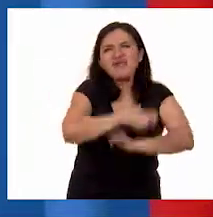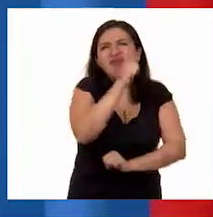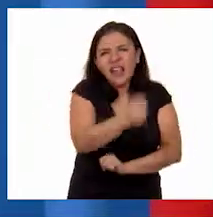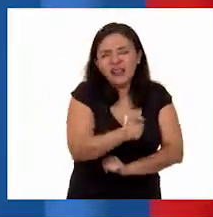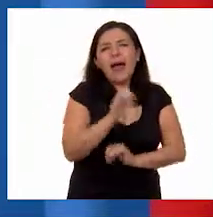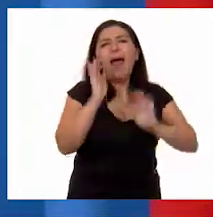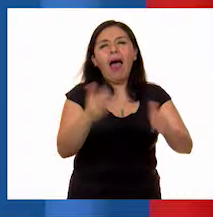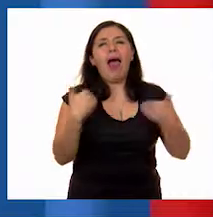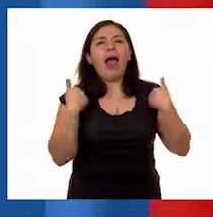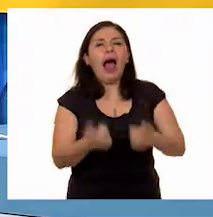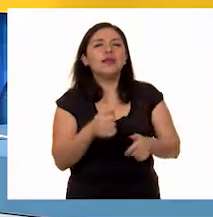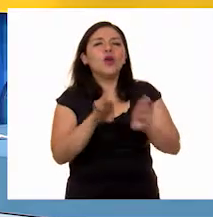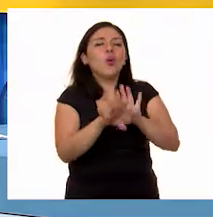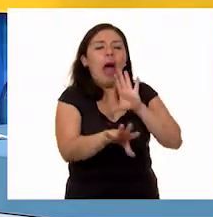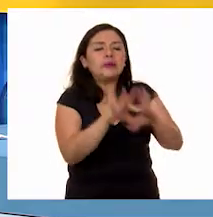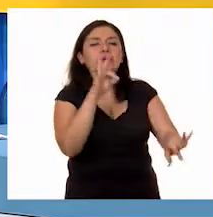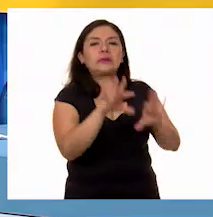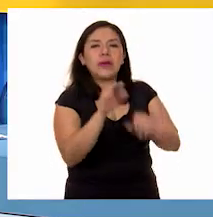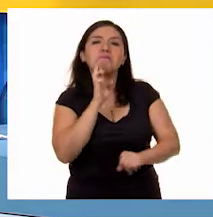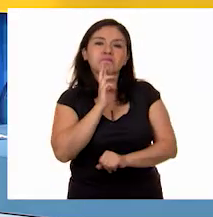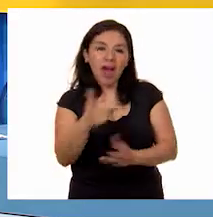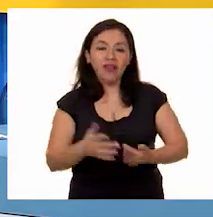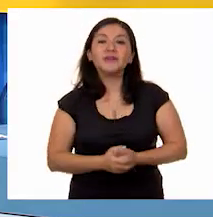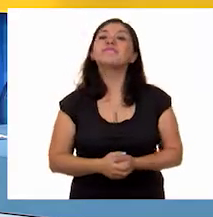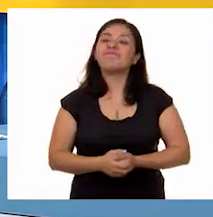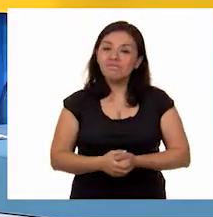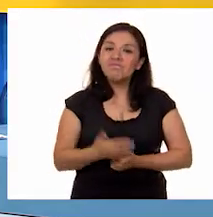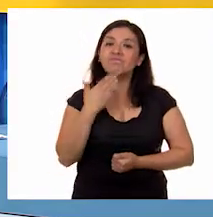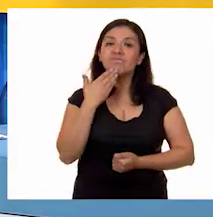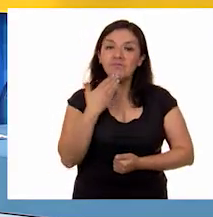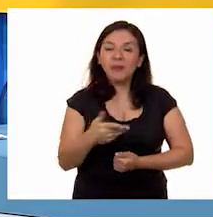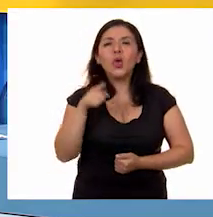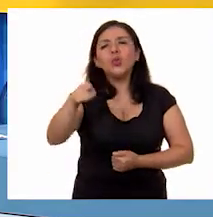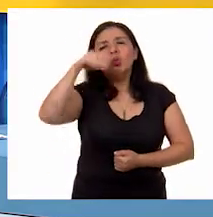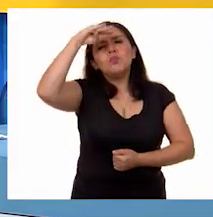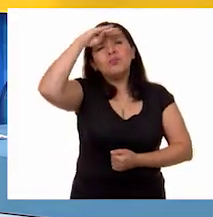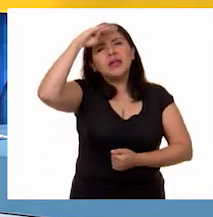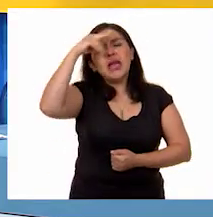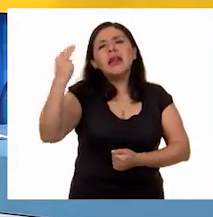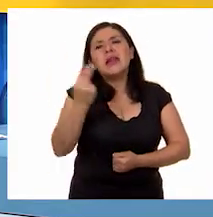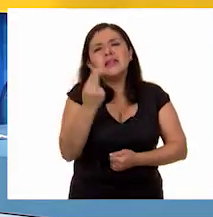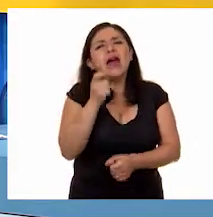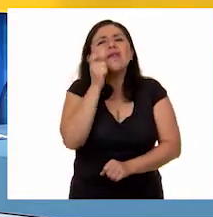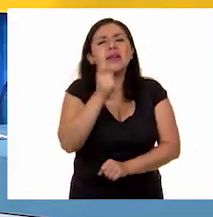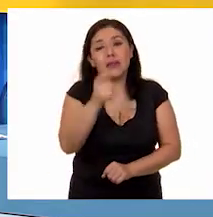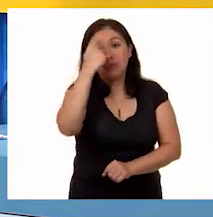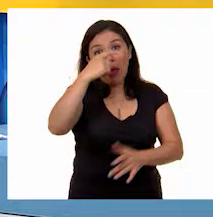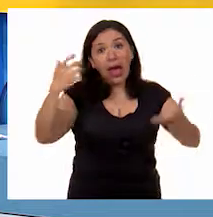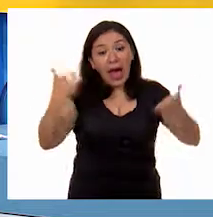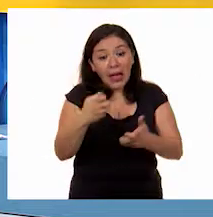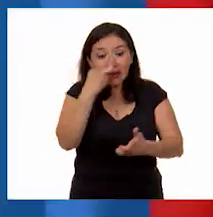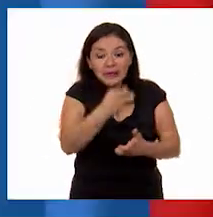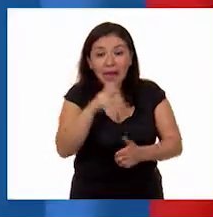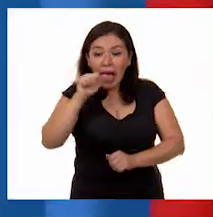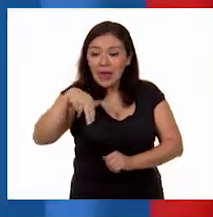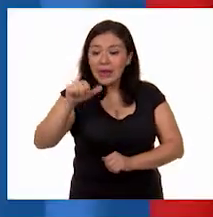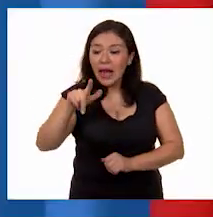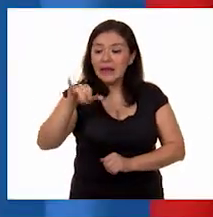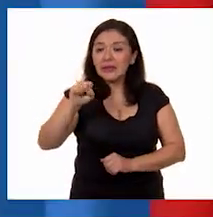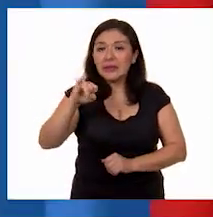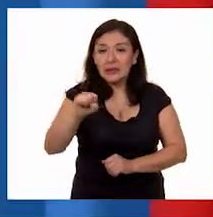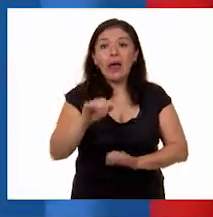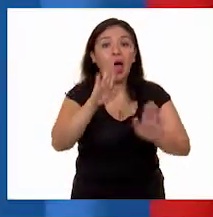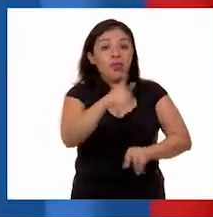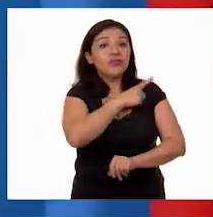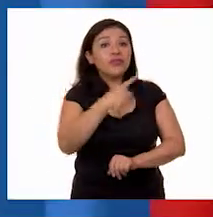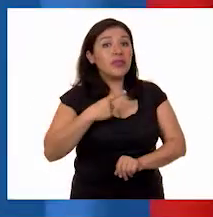así comprenderlo mejor. Muy bien, María. ¿Y qué consideras que necesitamos para llevarlo a cabo? Debemos